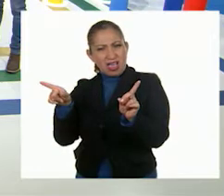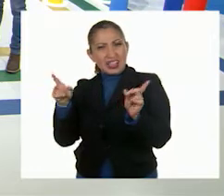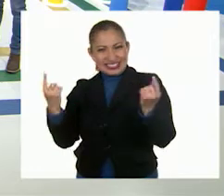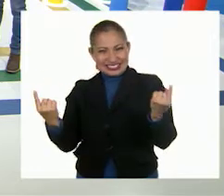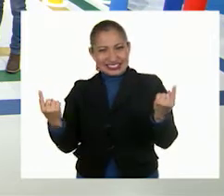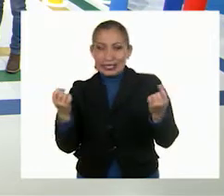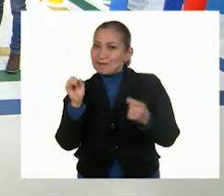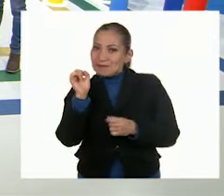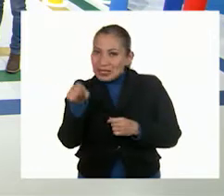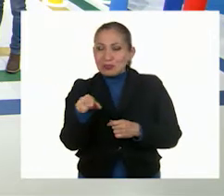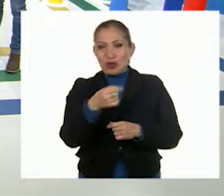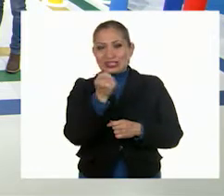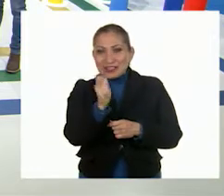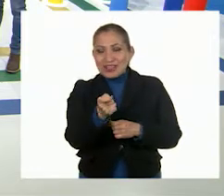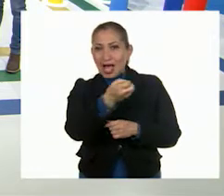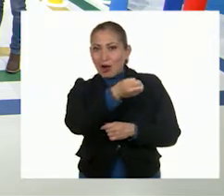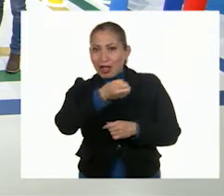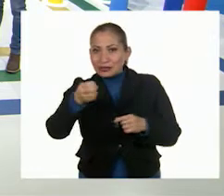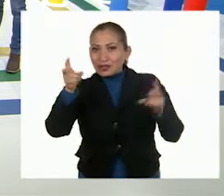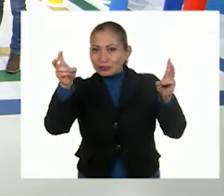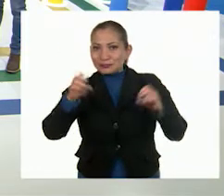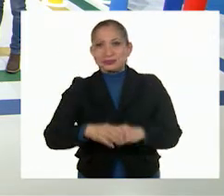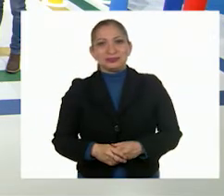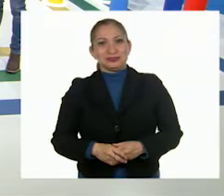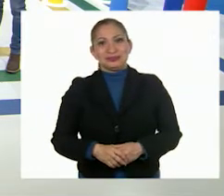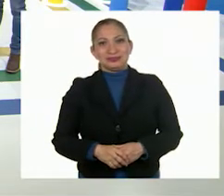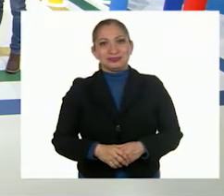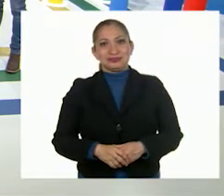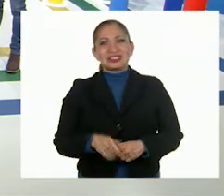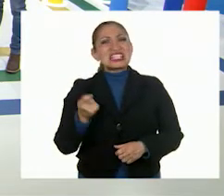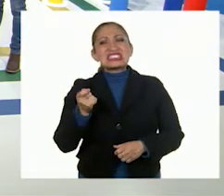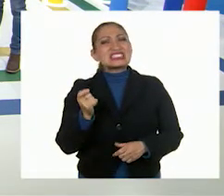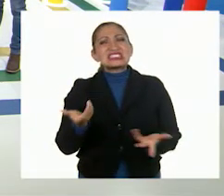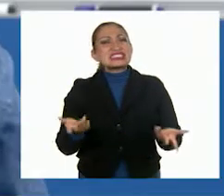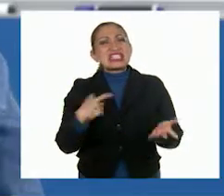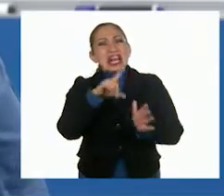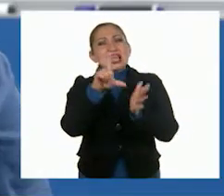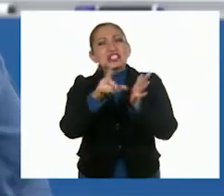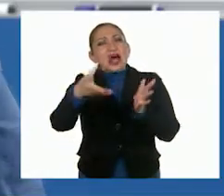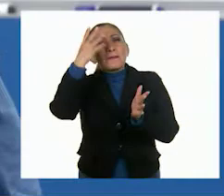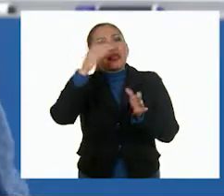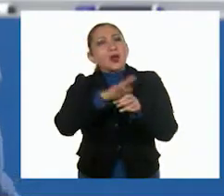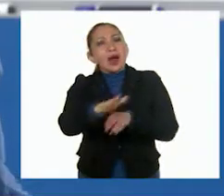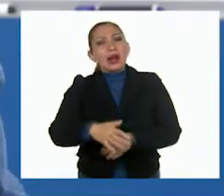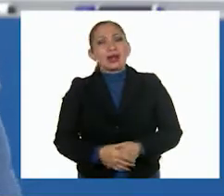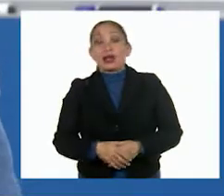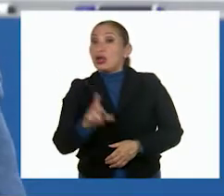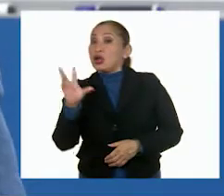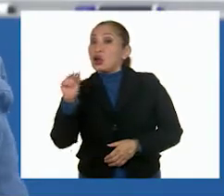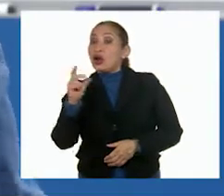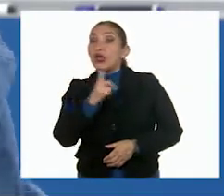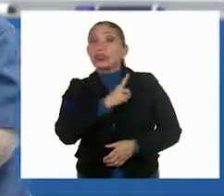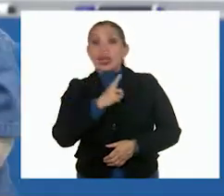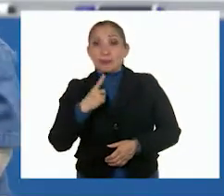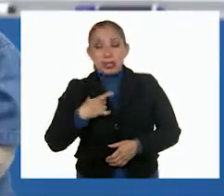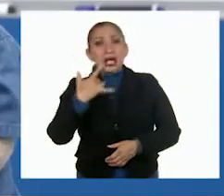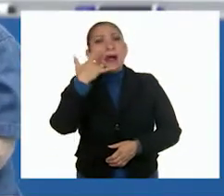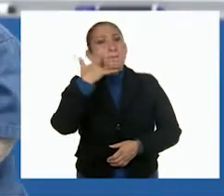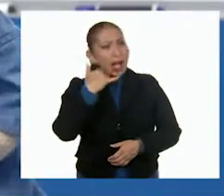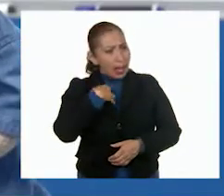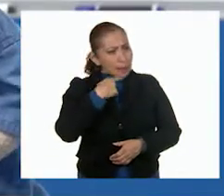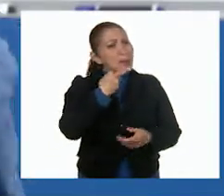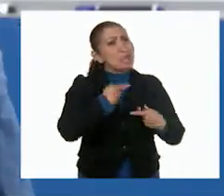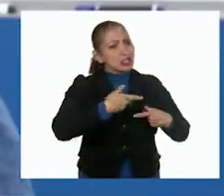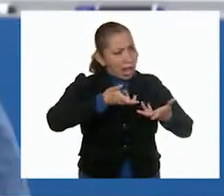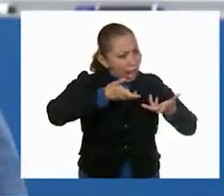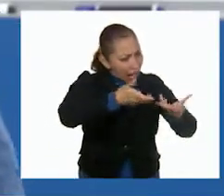¿Cuál creen que sería el mensaje de este refrán? Pues así como somos amables en la calle con las demás